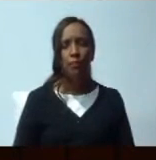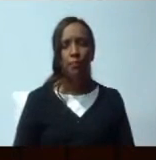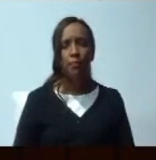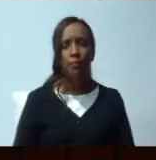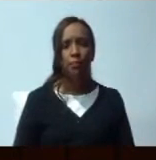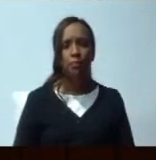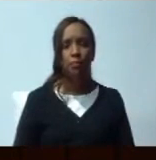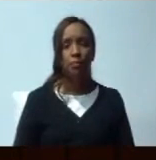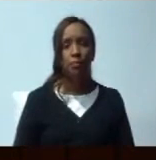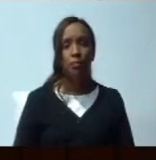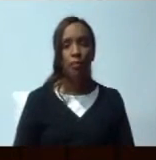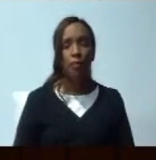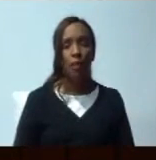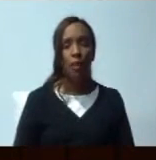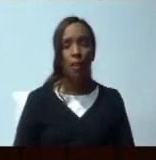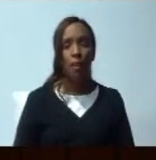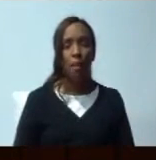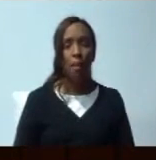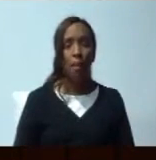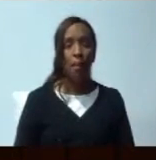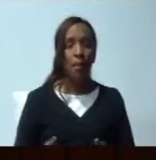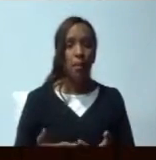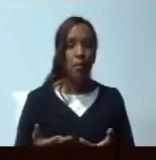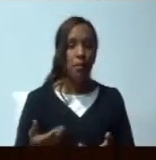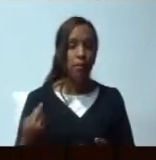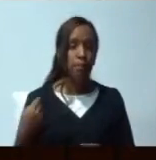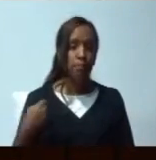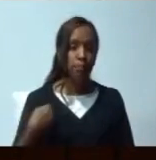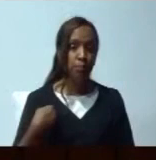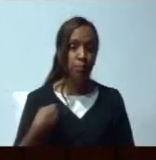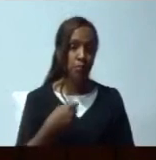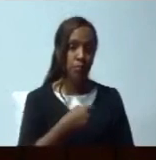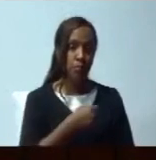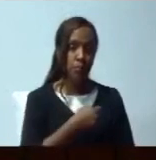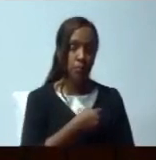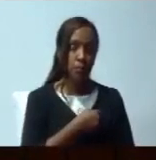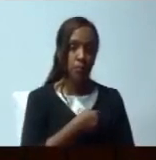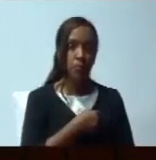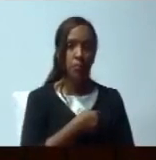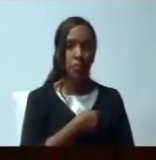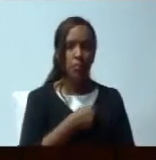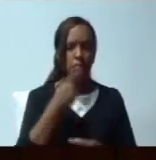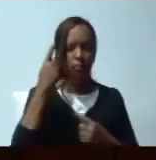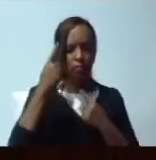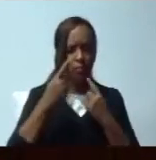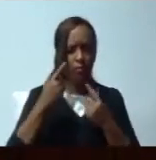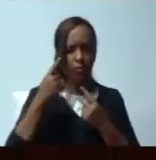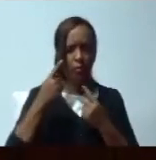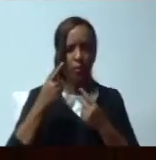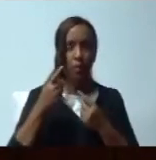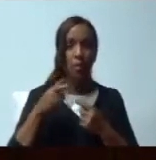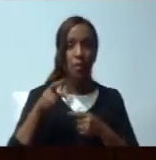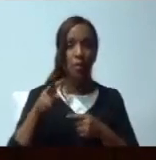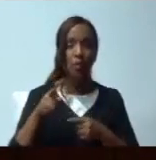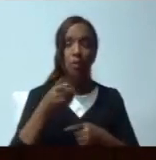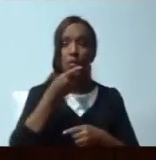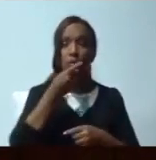cuando nosotros tomamos la decisión de reconocer a los dominicanos y